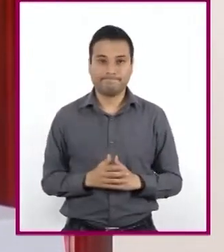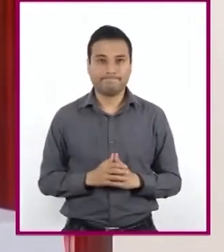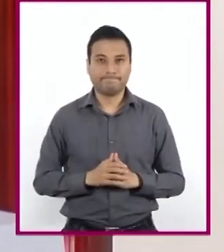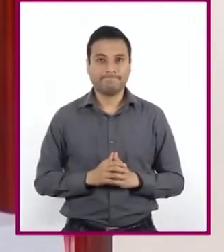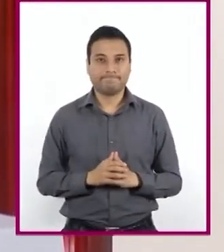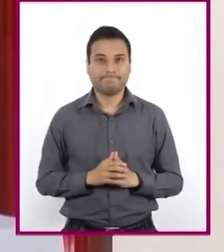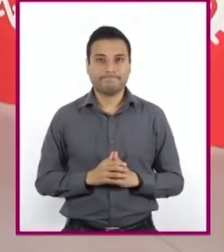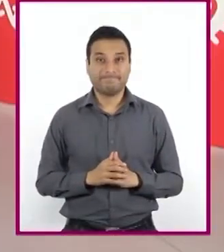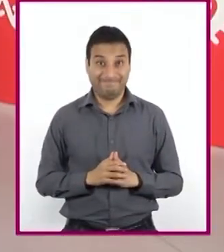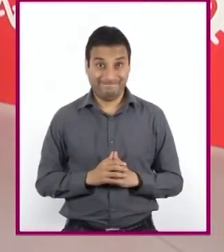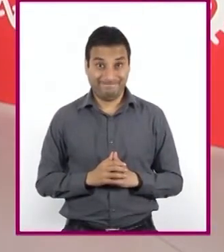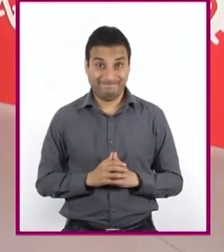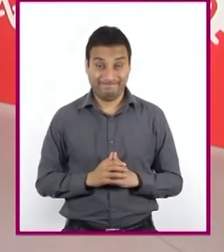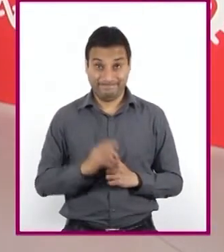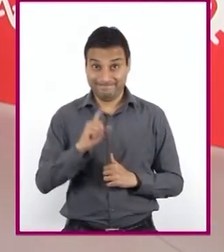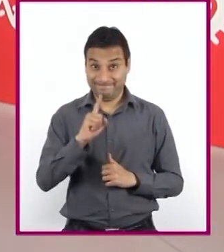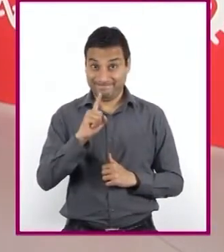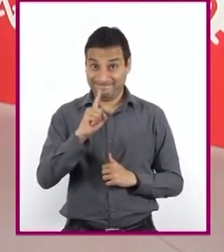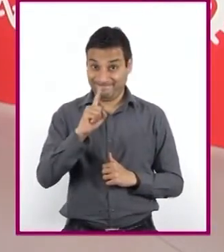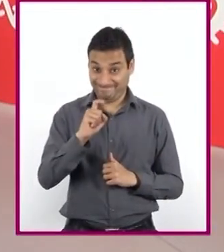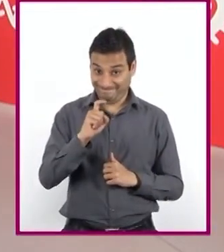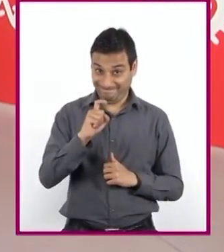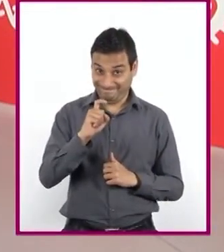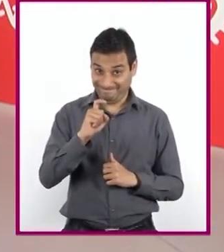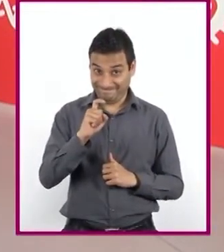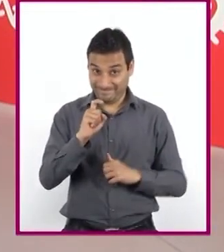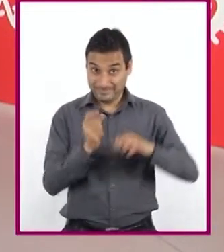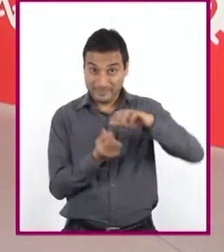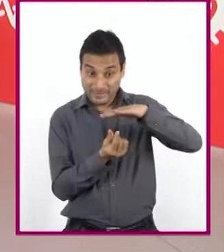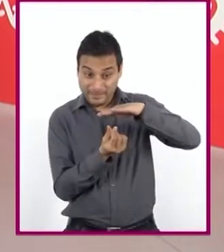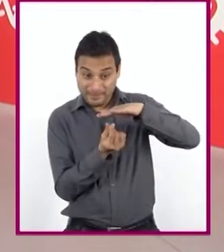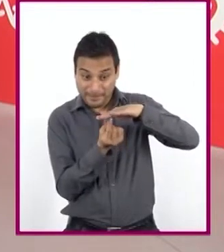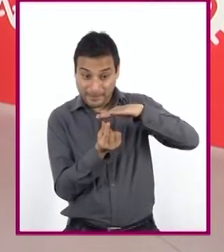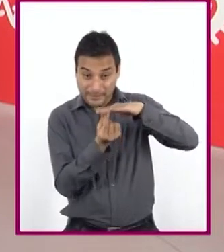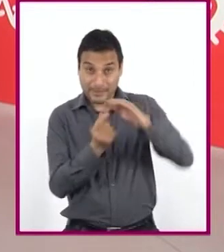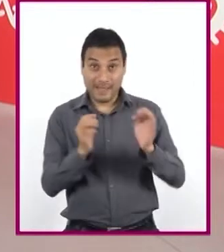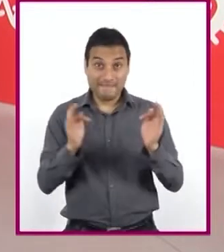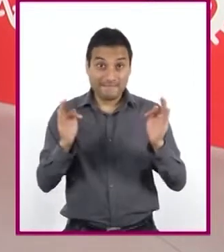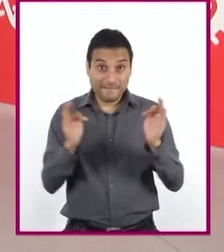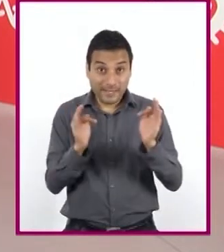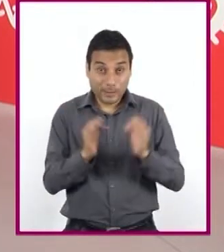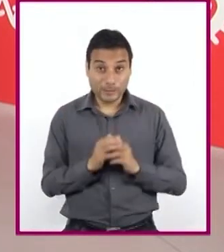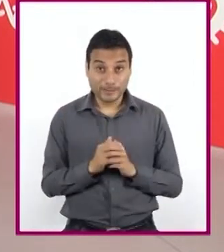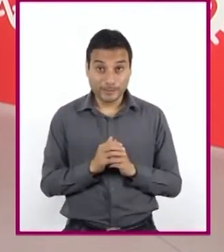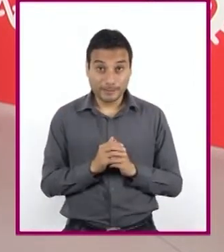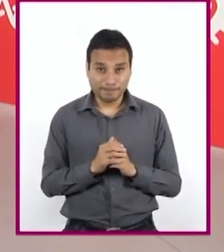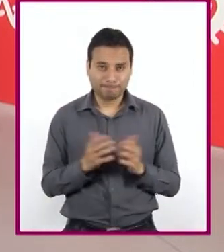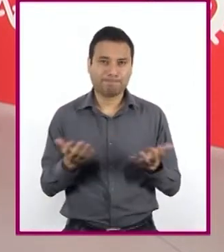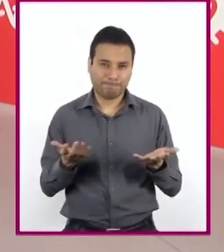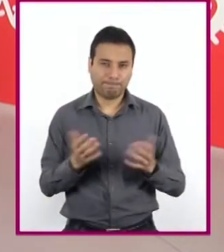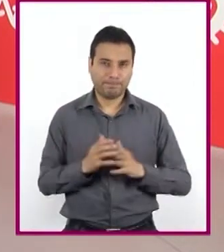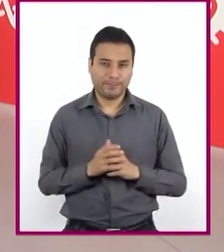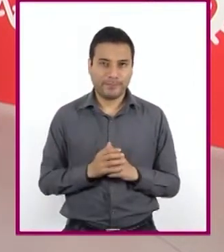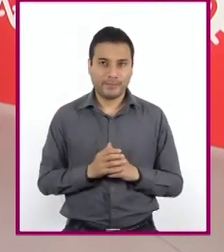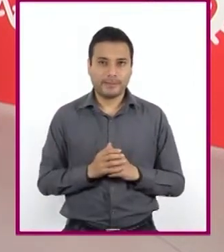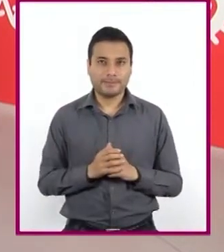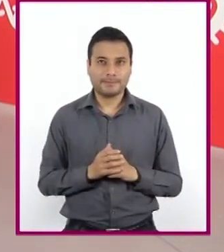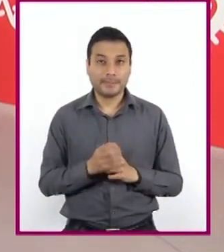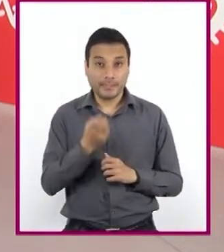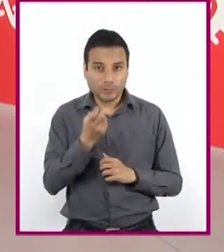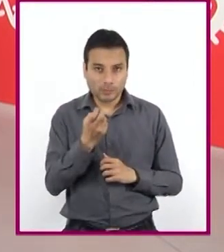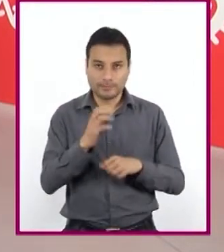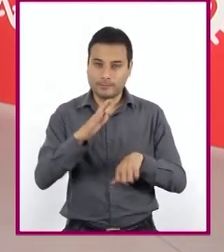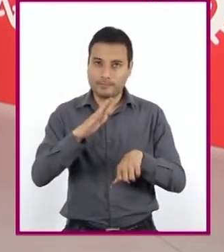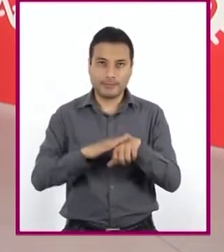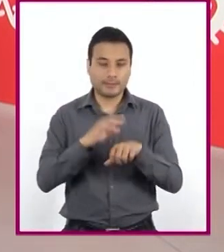Cuando las gotas de agua que forman las nubes se enfrían, hacen que este proceso de condensación sea más